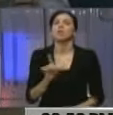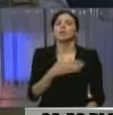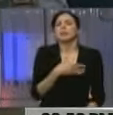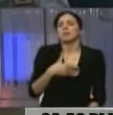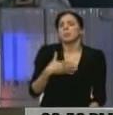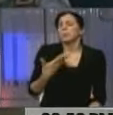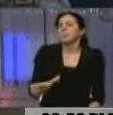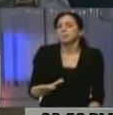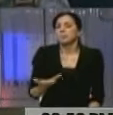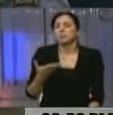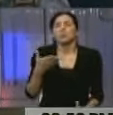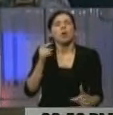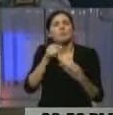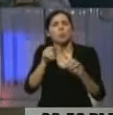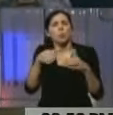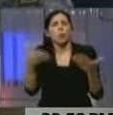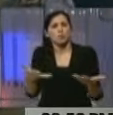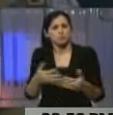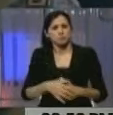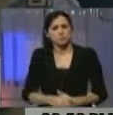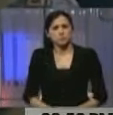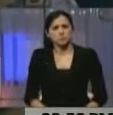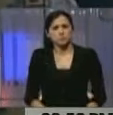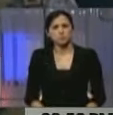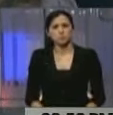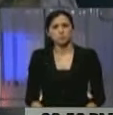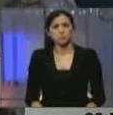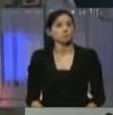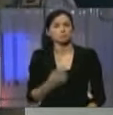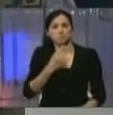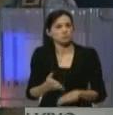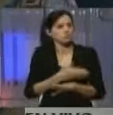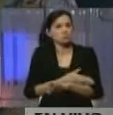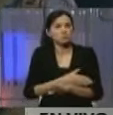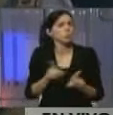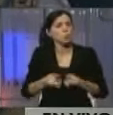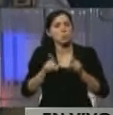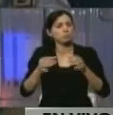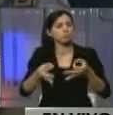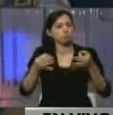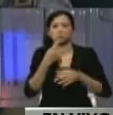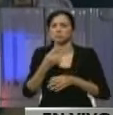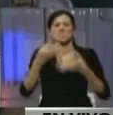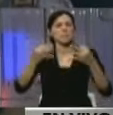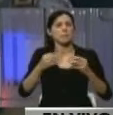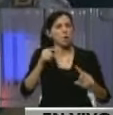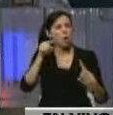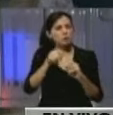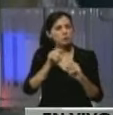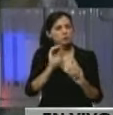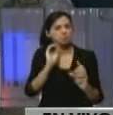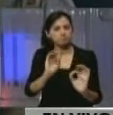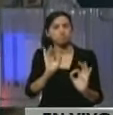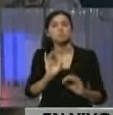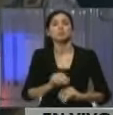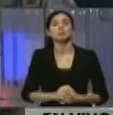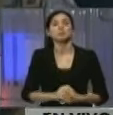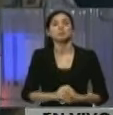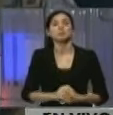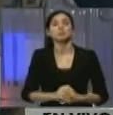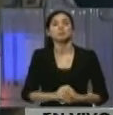otra cosa sino lo que hemos dicho desde el principio y nos hemos planteado como objetivo estratégico, que es